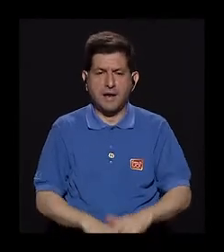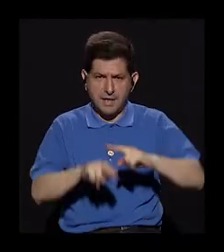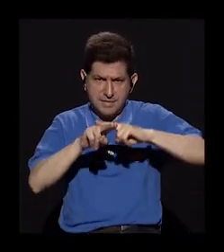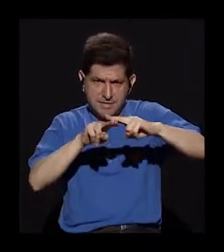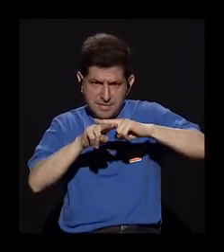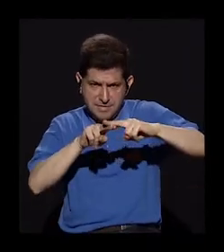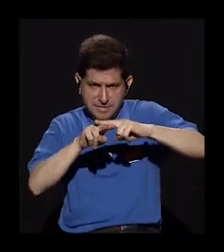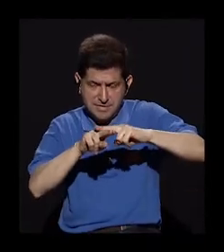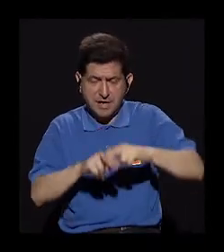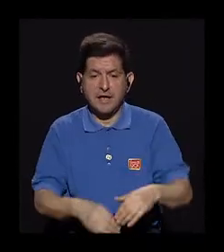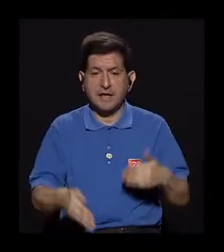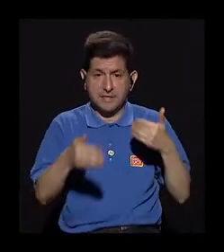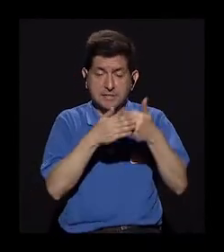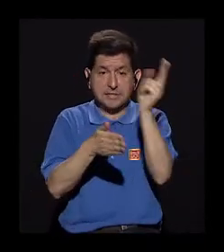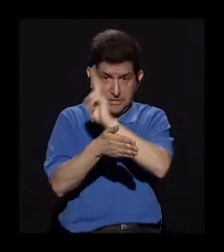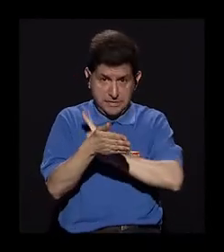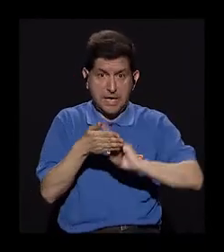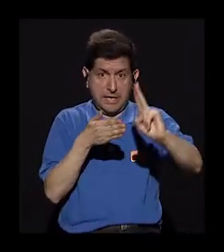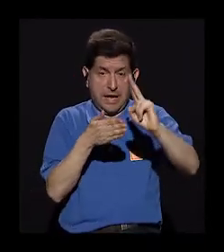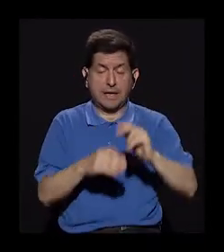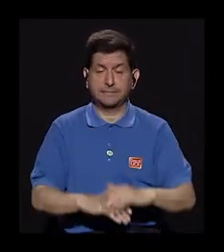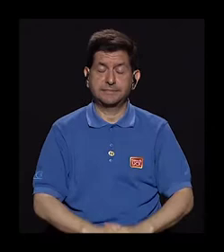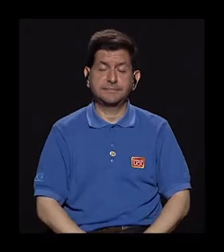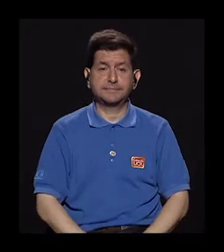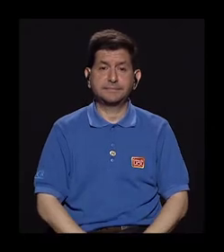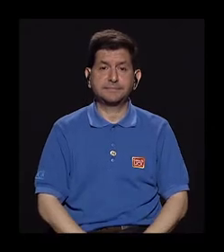del tren, de los bordes de la universidad. Correcto.